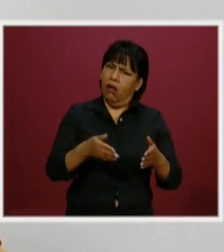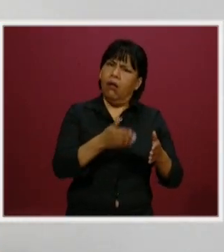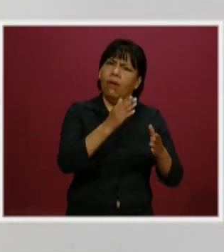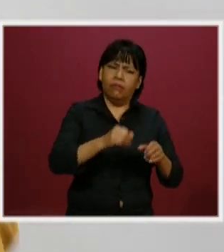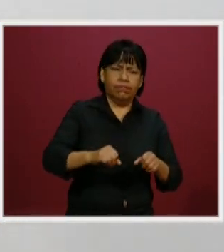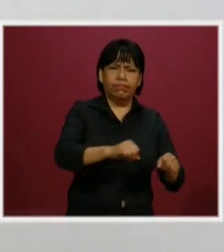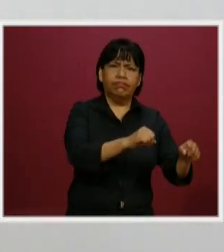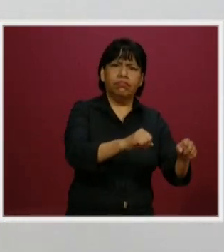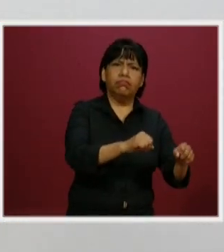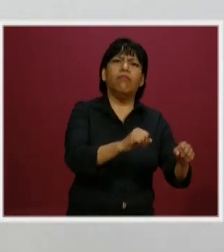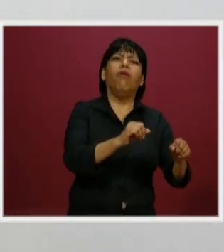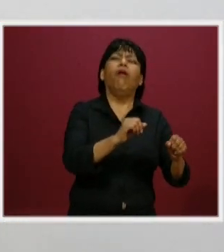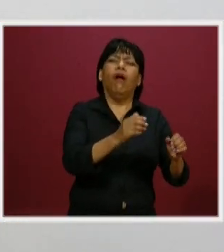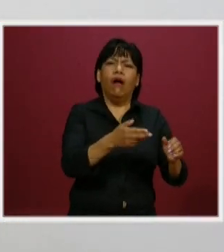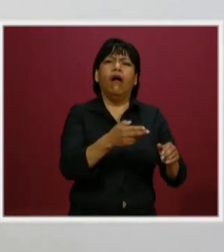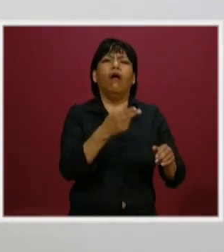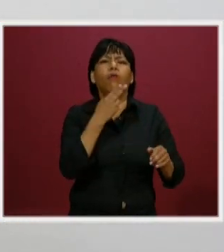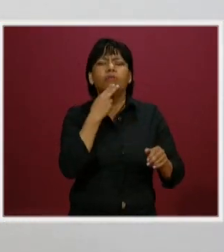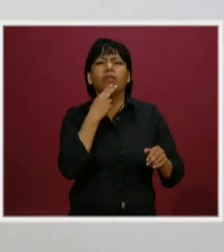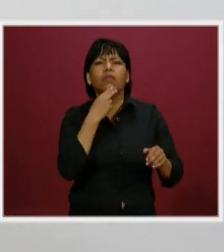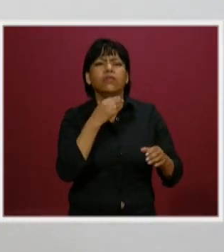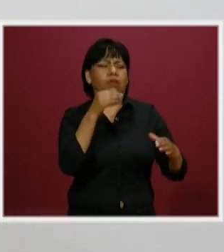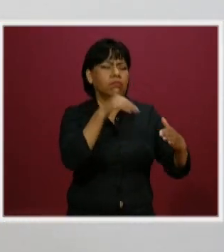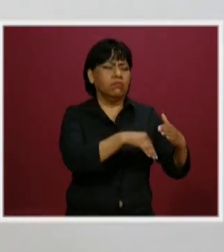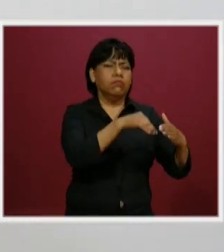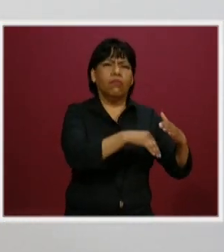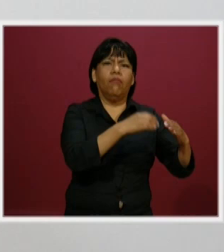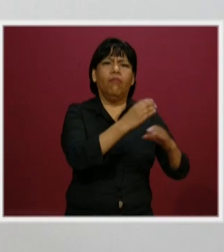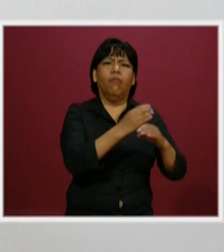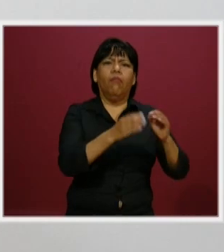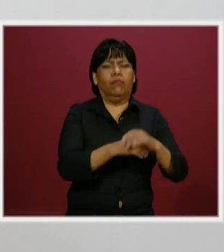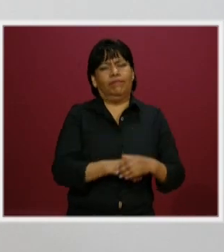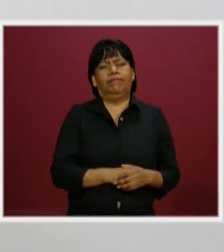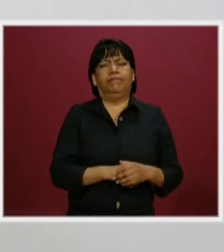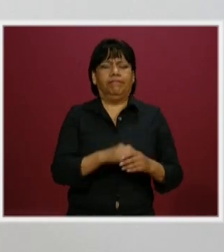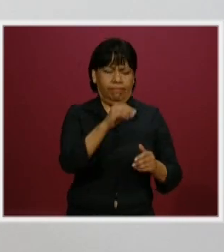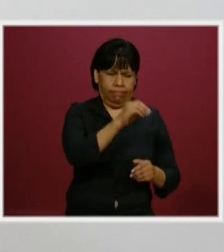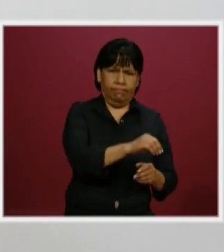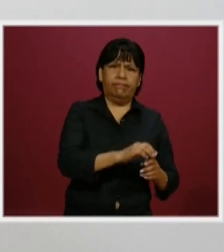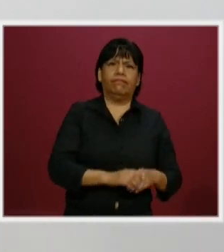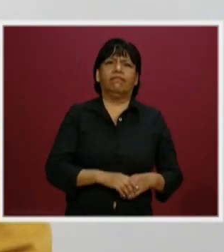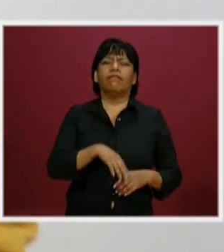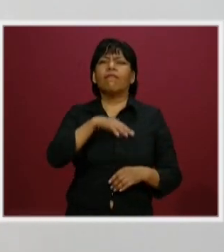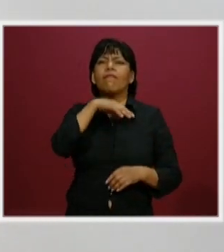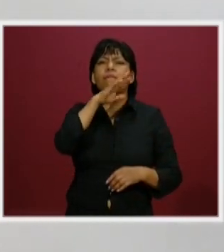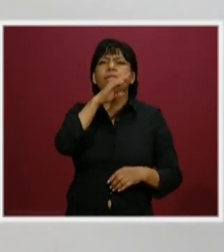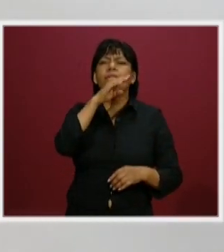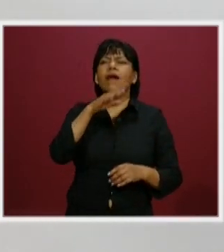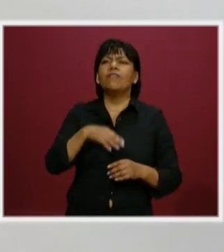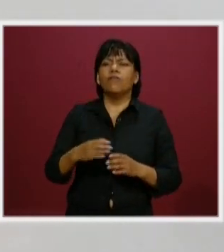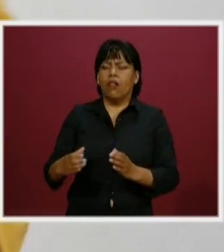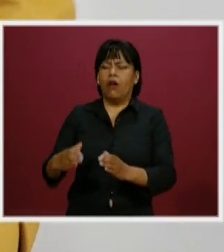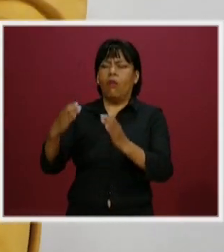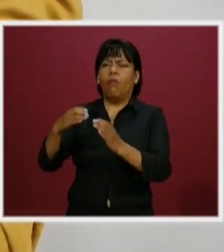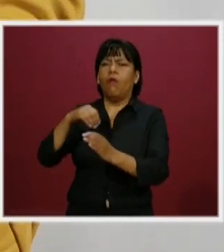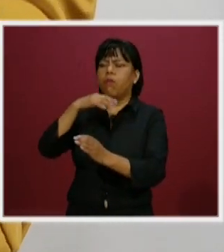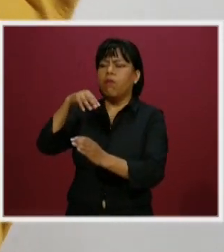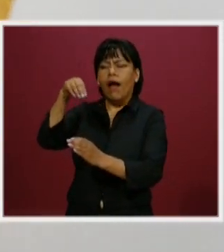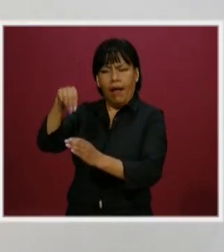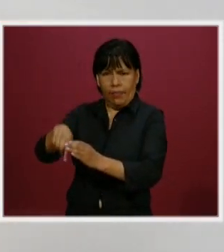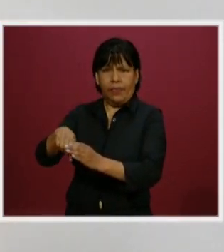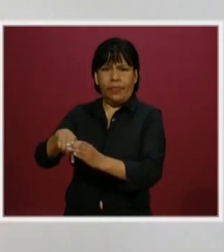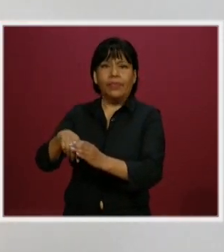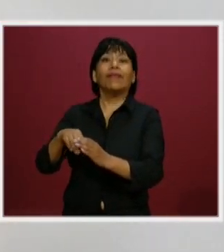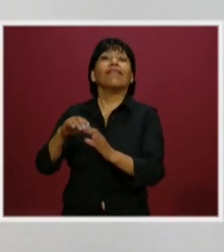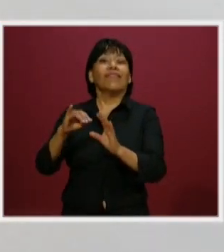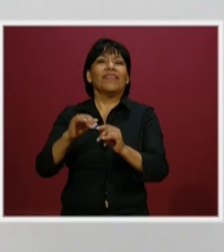nuestra tapita tirar la basura en su lugar muy bien también no tengo